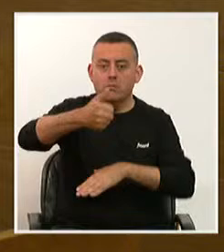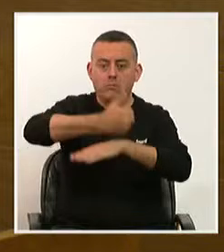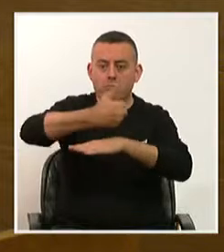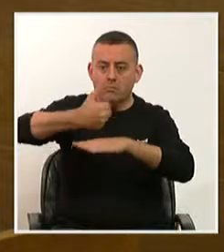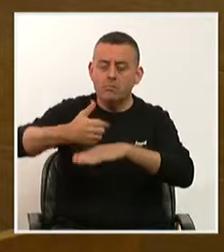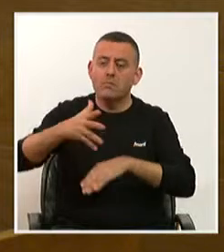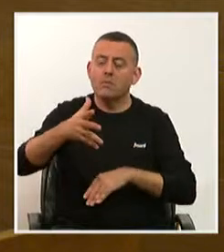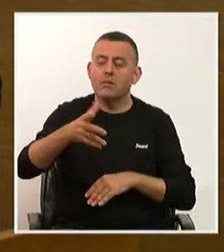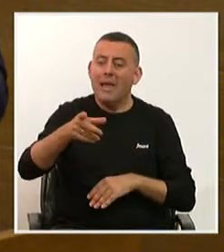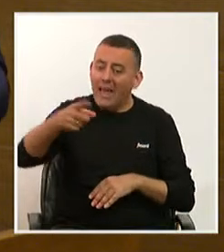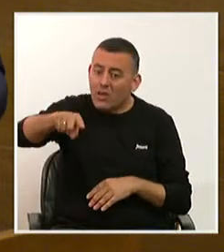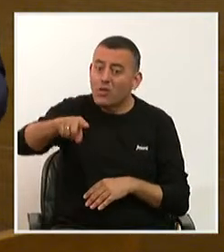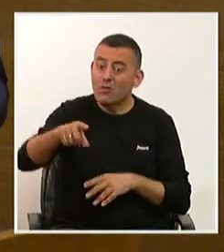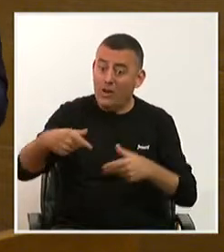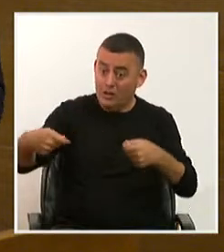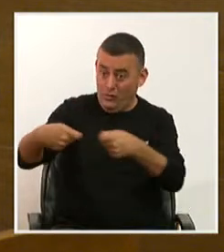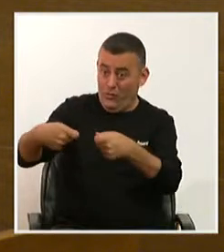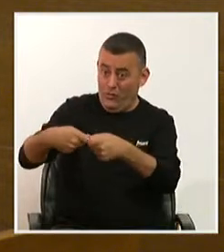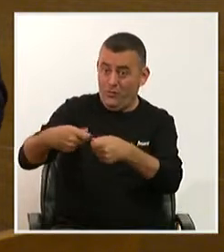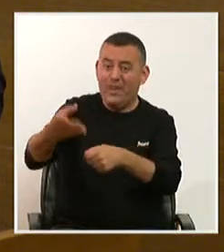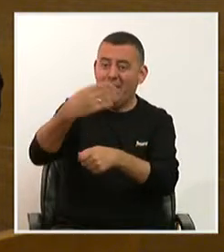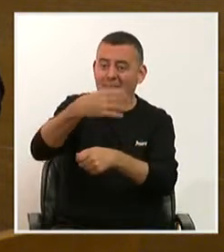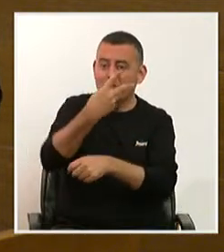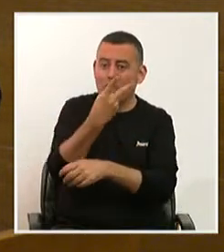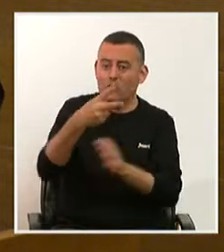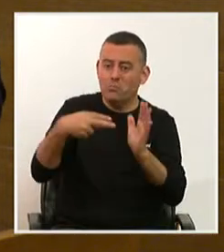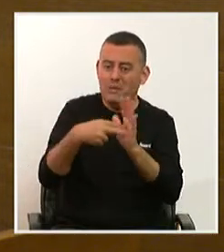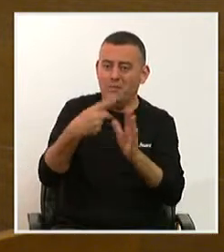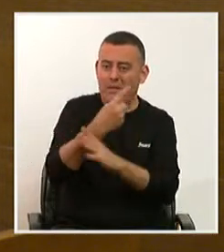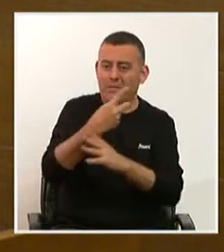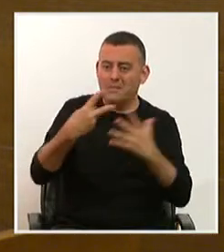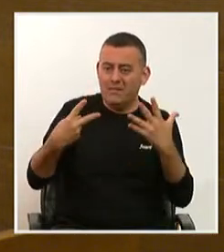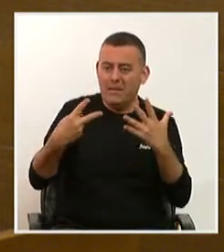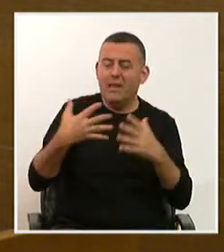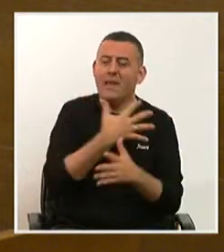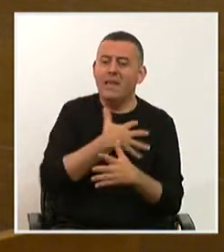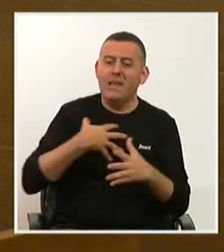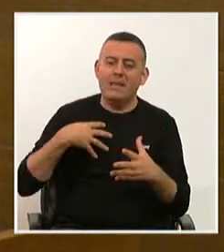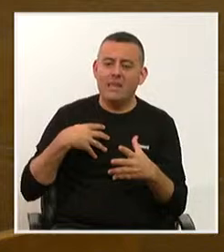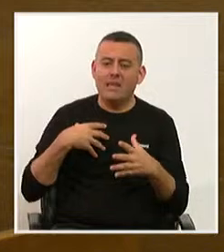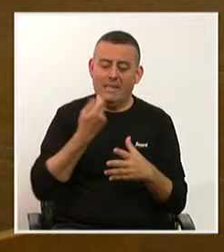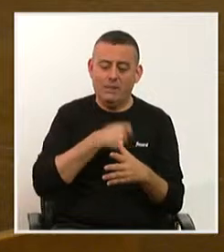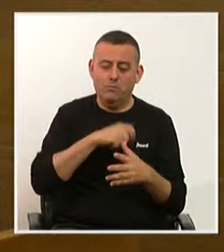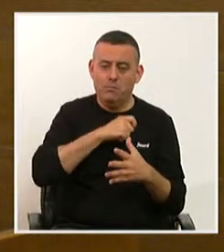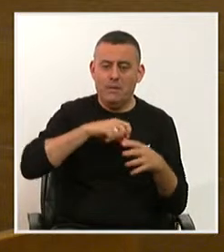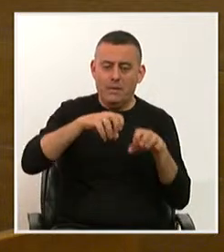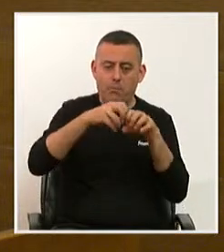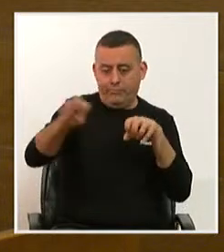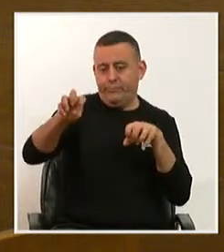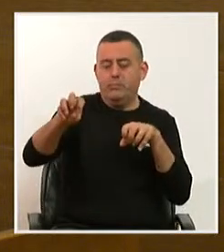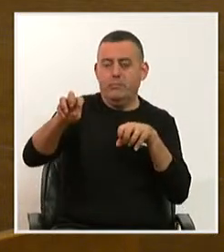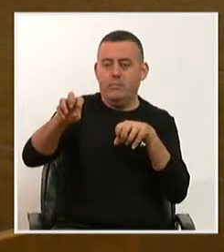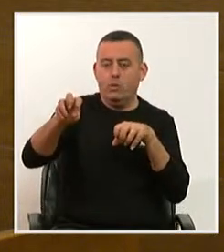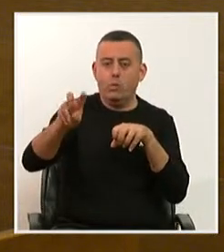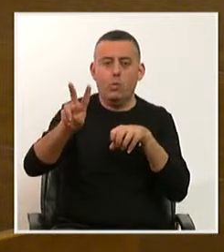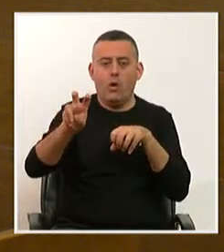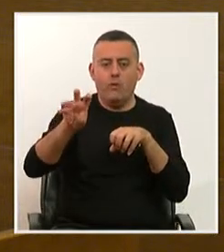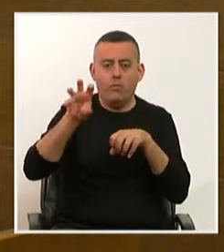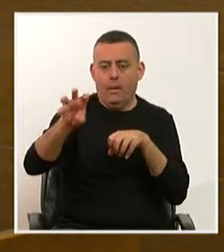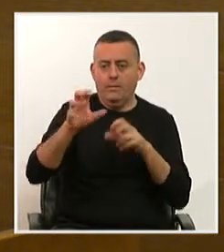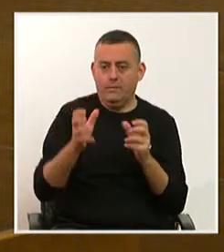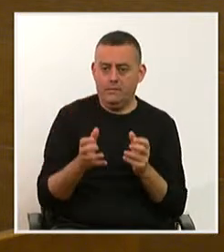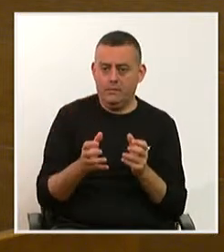estado ándose a la Torera la legalidad española pero es que lo más surrealista de todo es que querían que al día